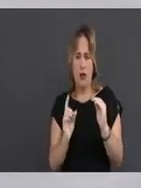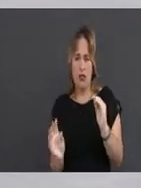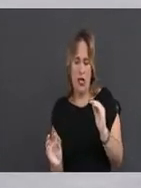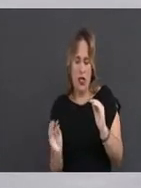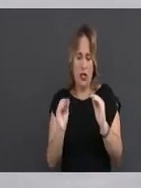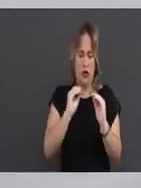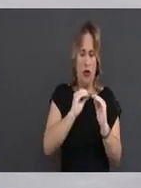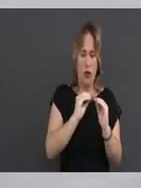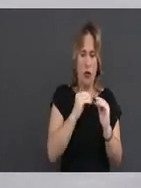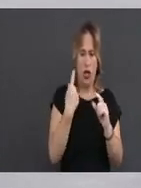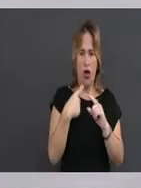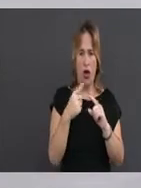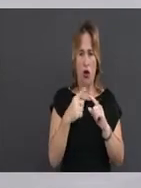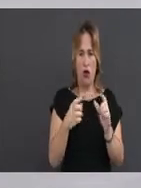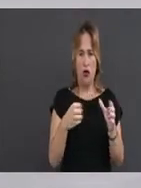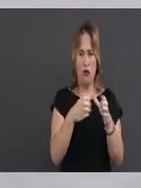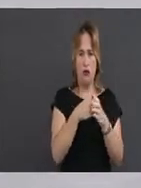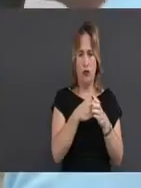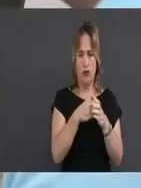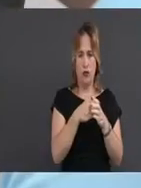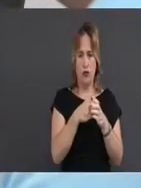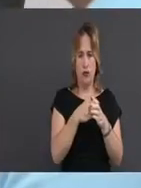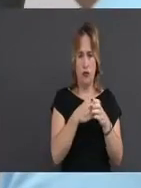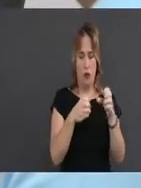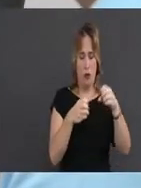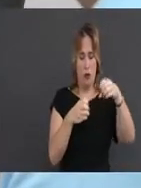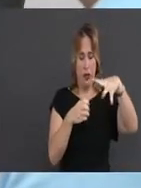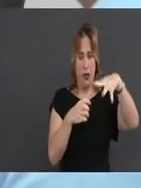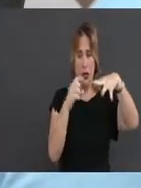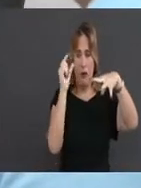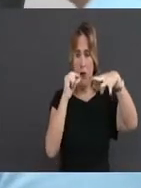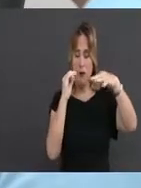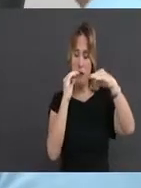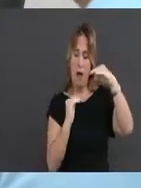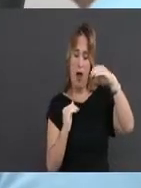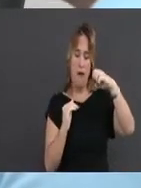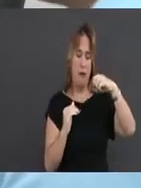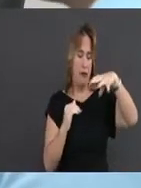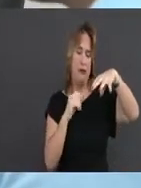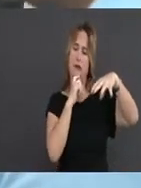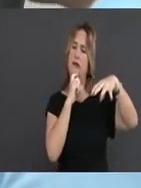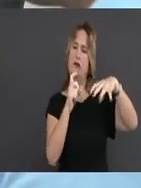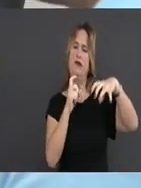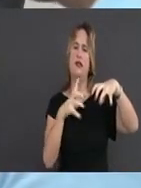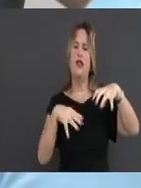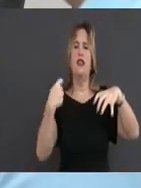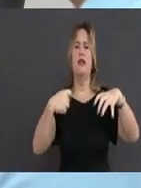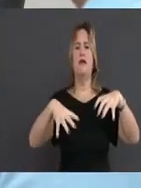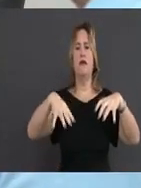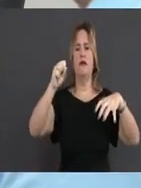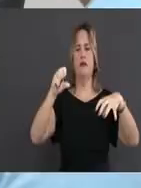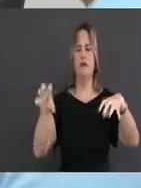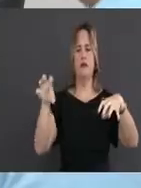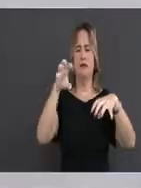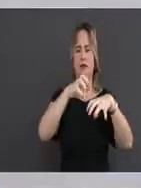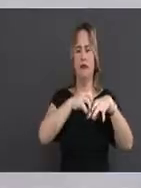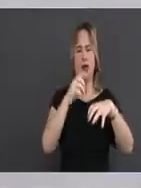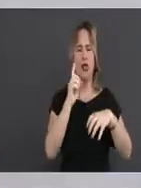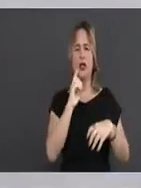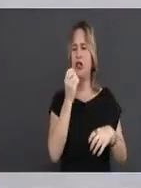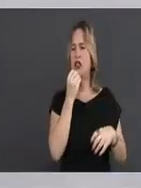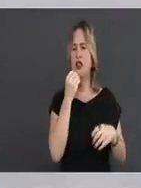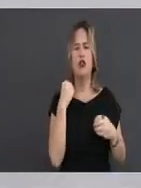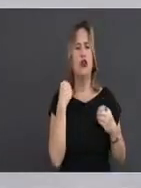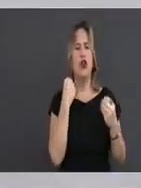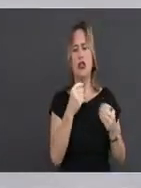incorpore carga al sistema, porque eso usted debe incorporar una carga y retirar la otra. Entonces esa incorporación de esa carga no lo